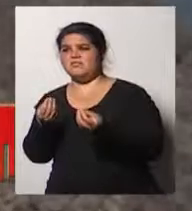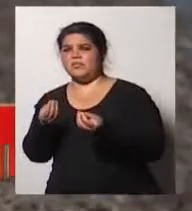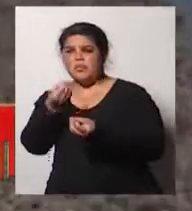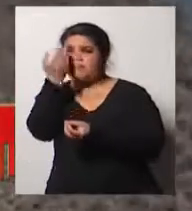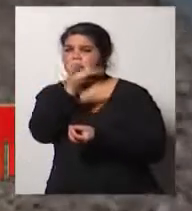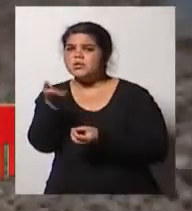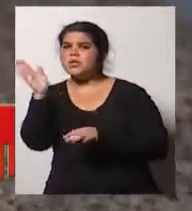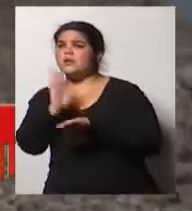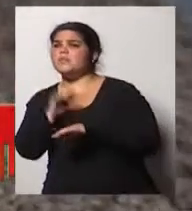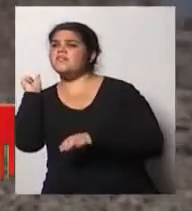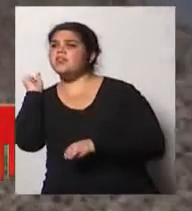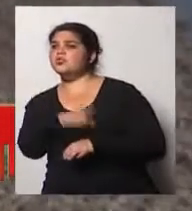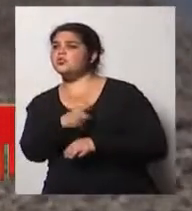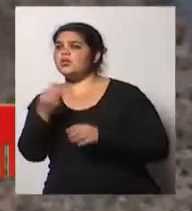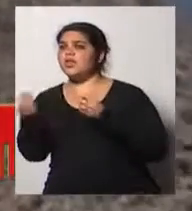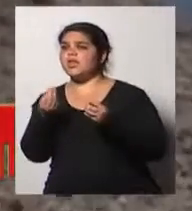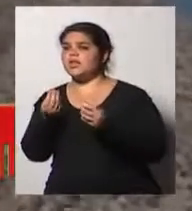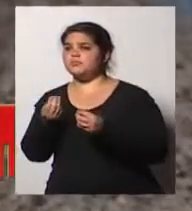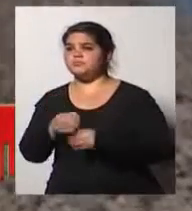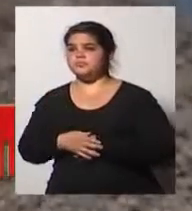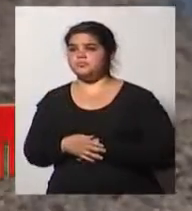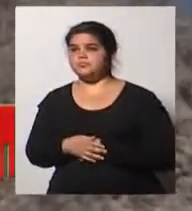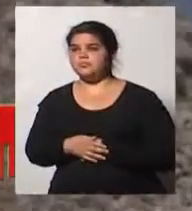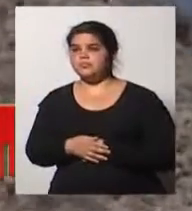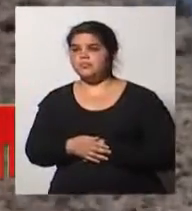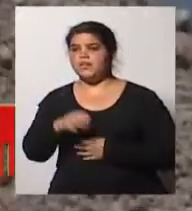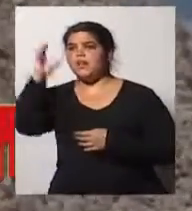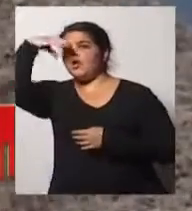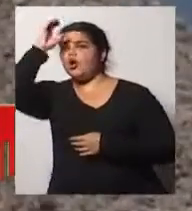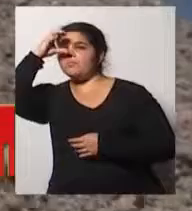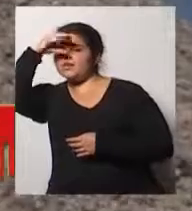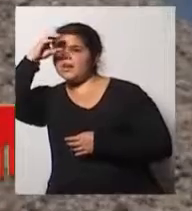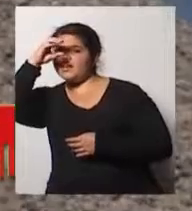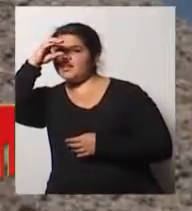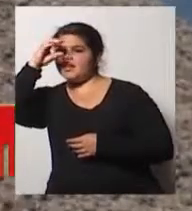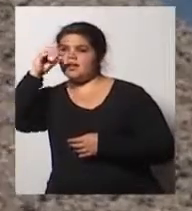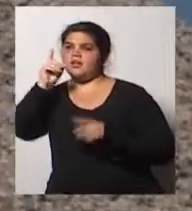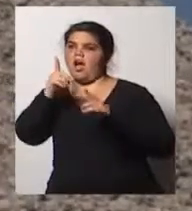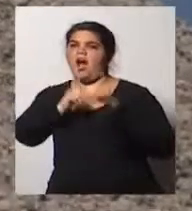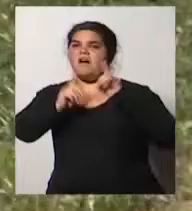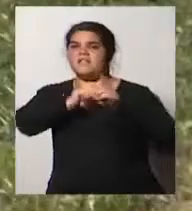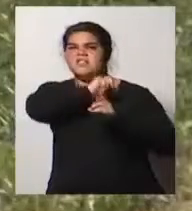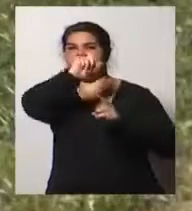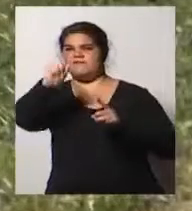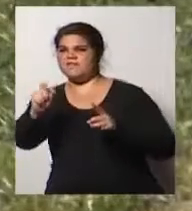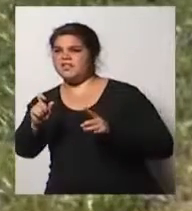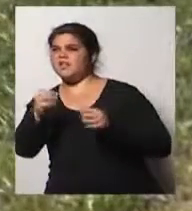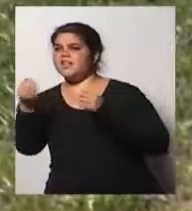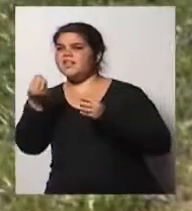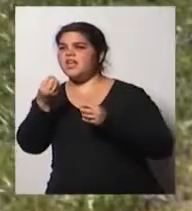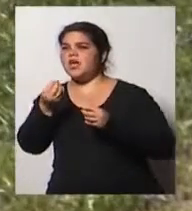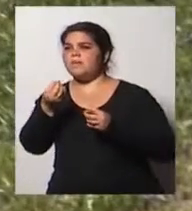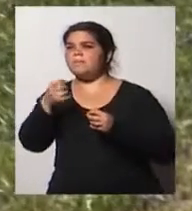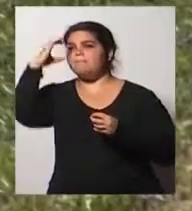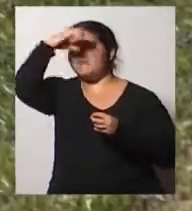instalado, se ha instalado el decir que la minería es lo mismo que, o sea, lo escriben en las paredes, minería igual muerte.